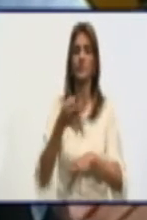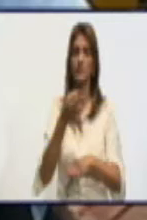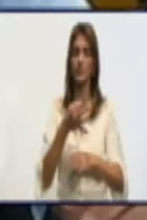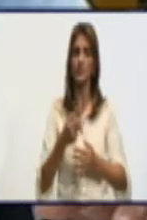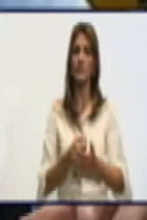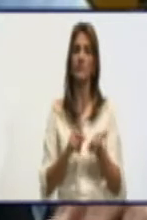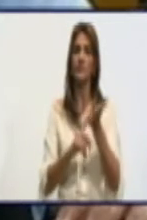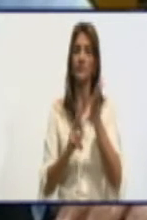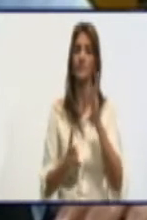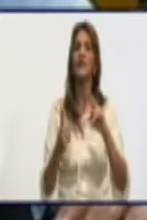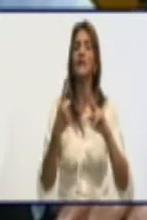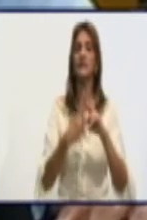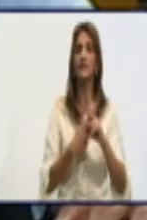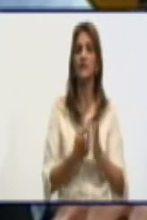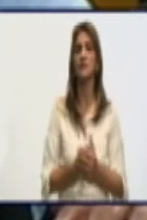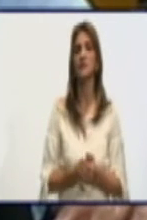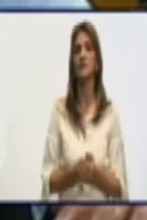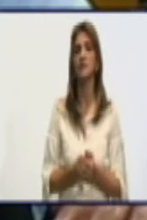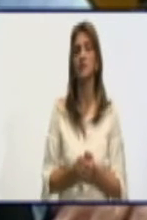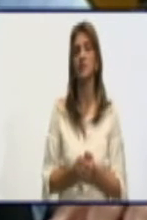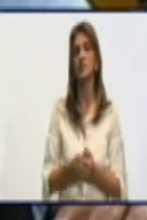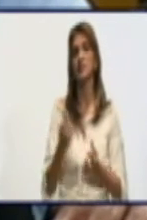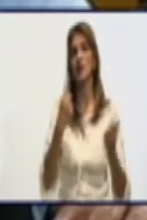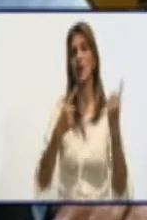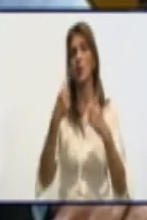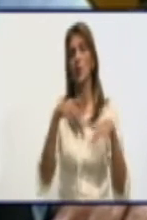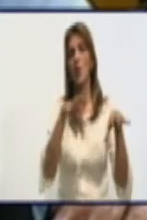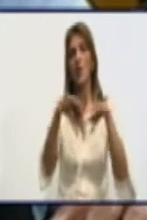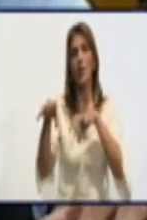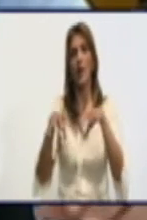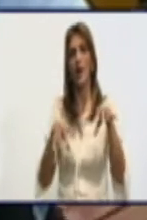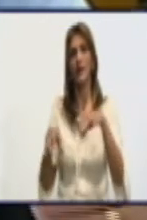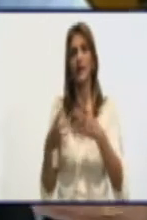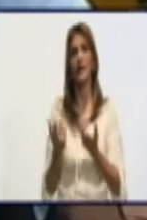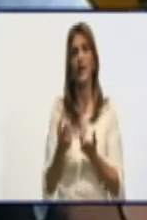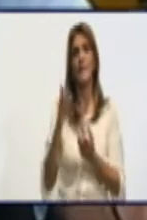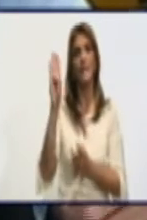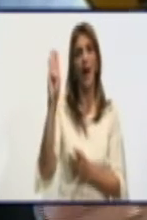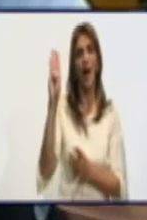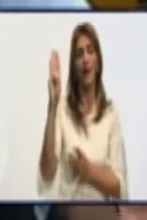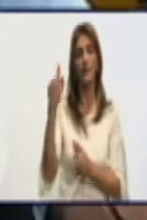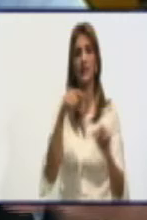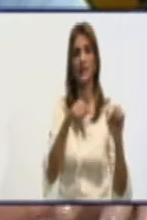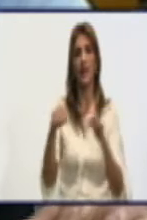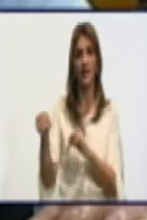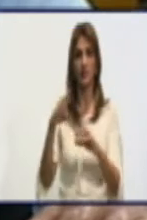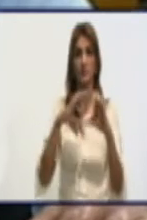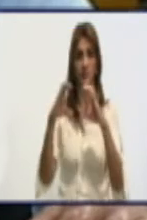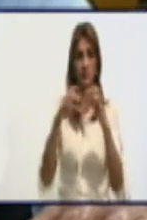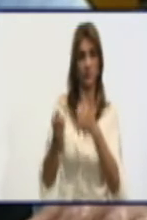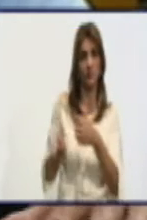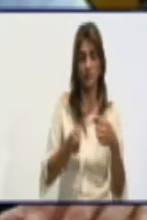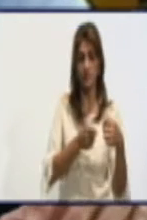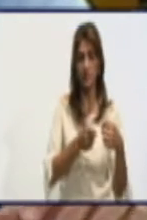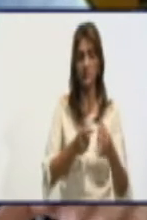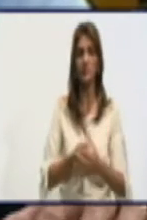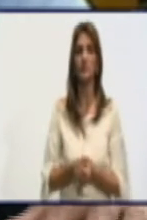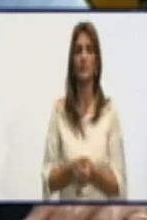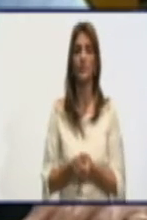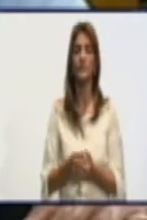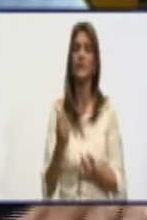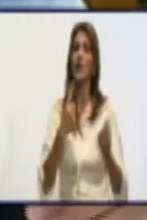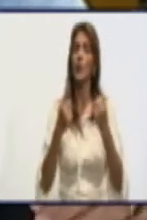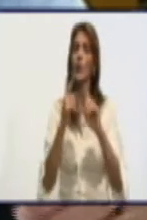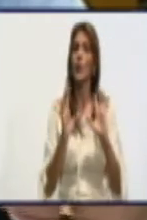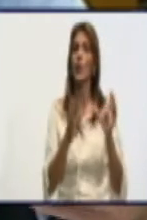y aisladores en la zona de Babiney, que provocó que durara 9 horas con varios grupos de trabajo, directivo y técnico volcado, pero la misma inclemencia